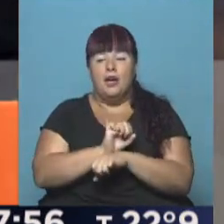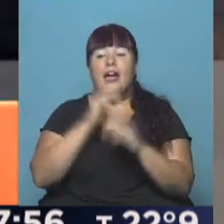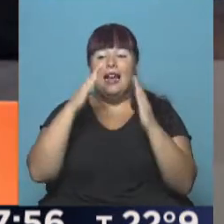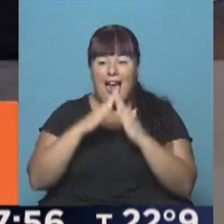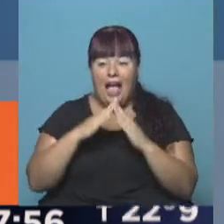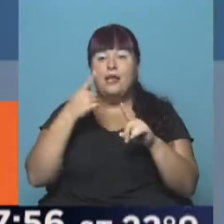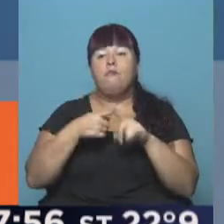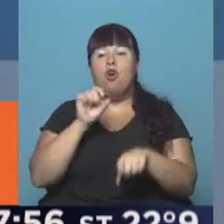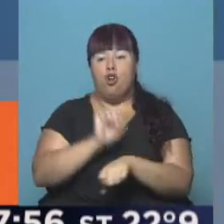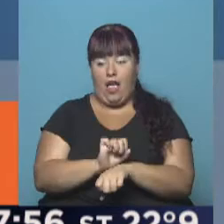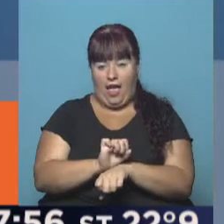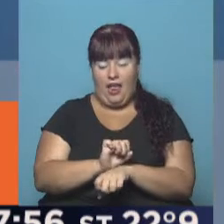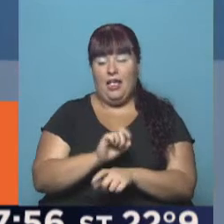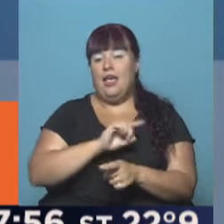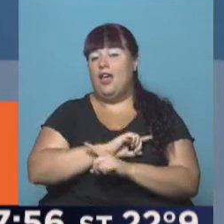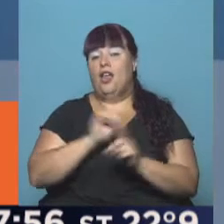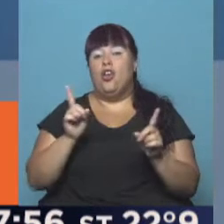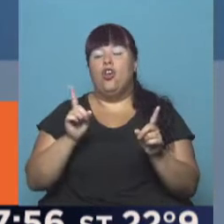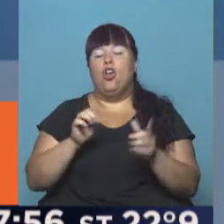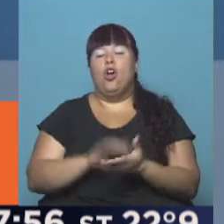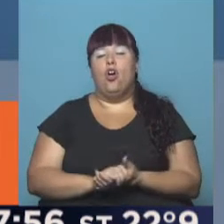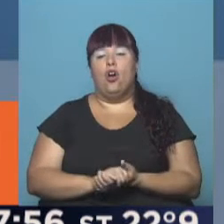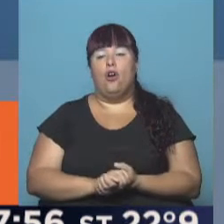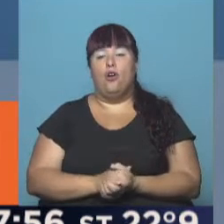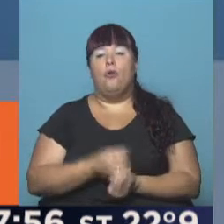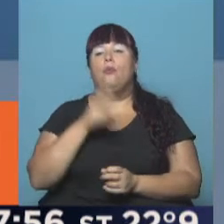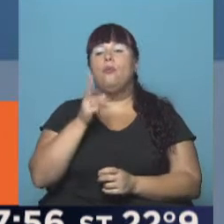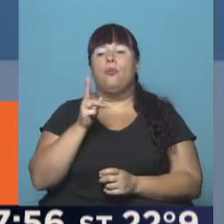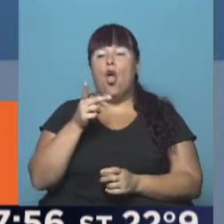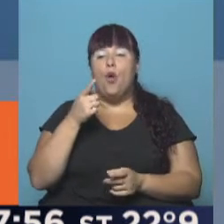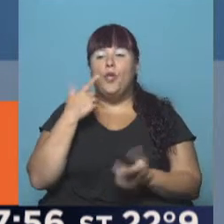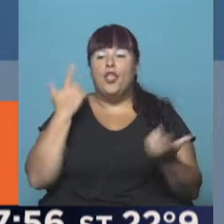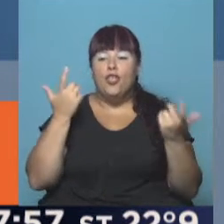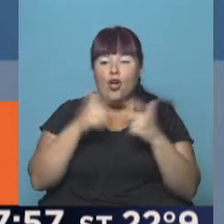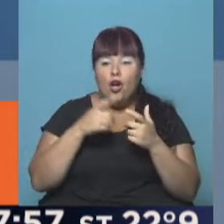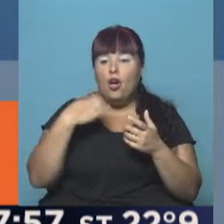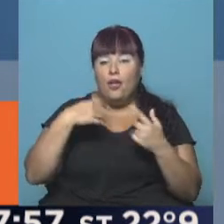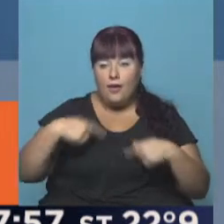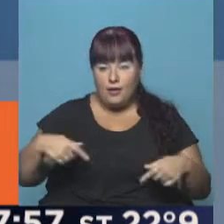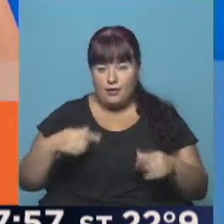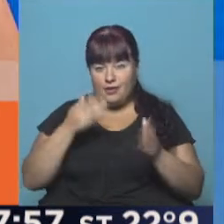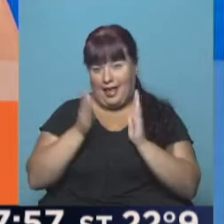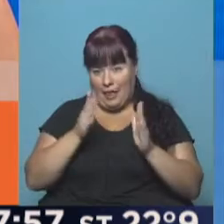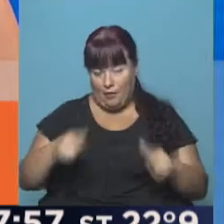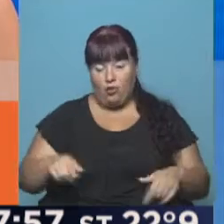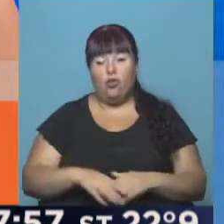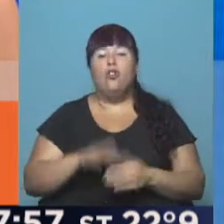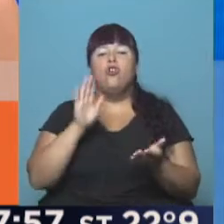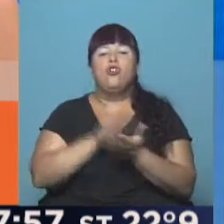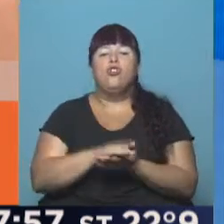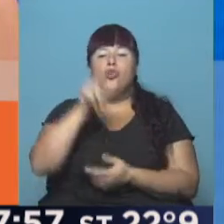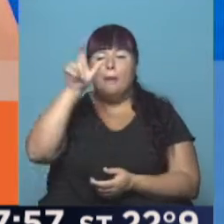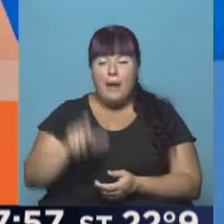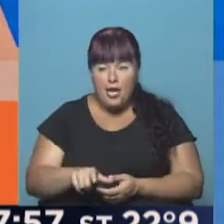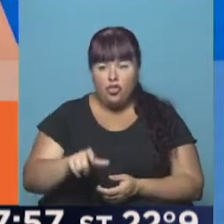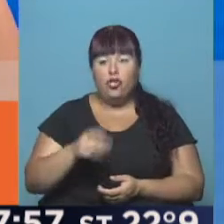por cárcel y no ha podido tener acceso a los tratamientos que requiere. Con respecto a esta persona,